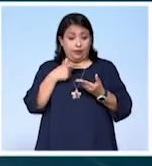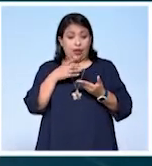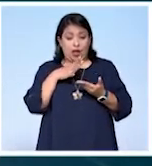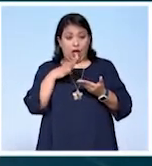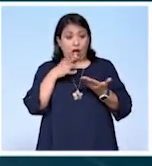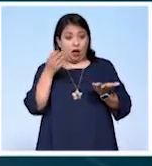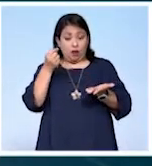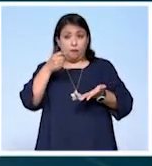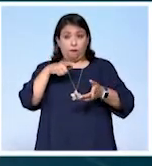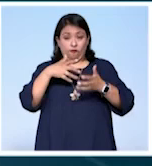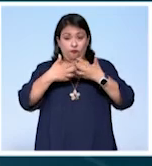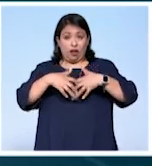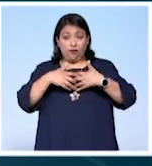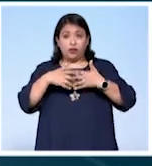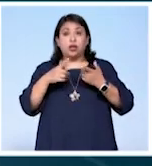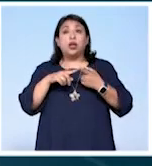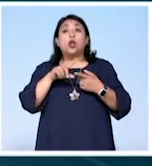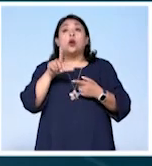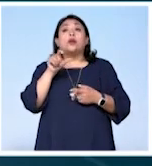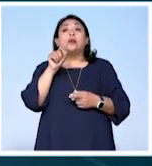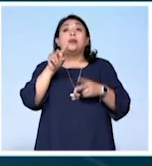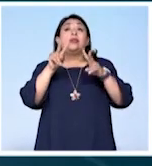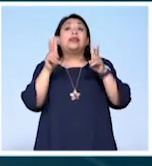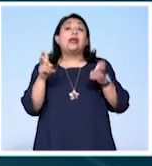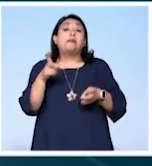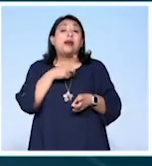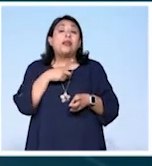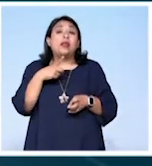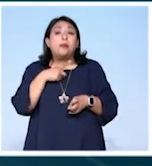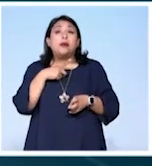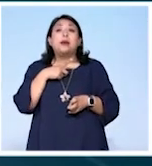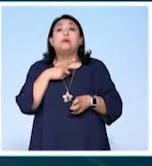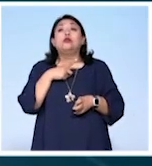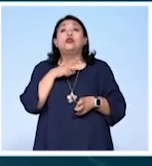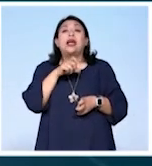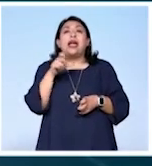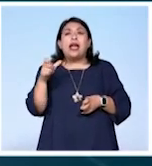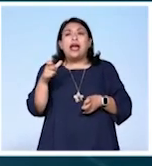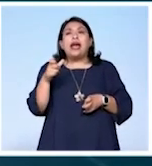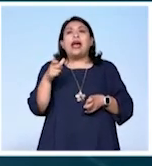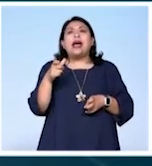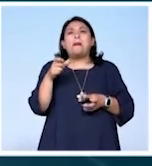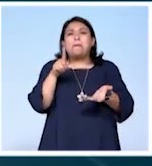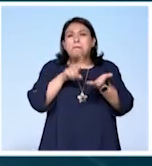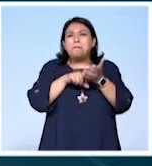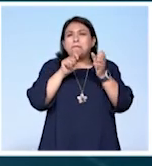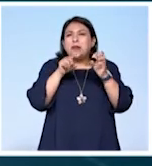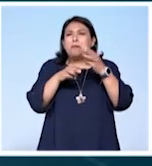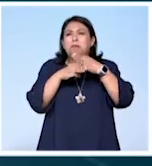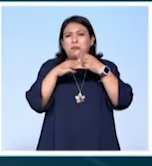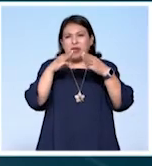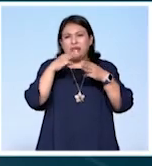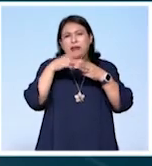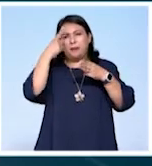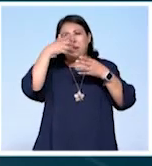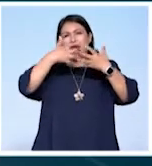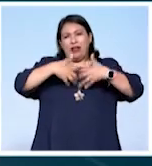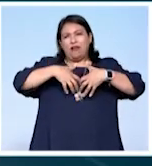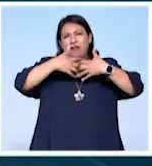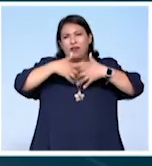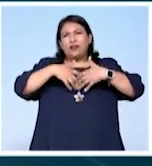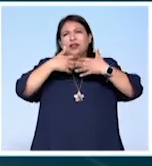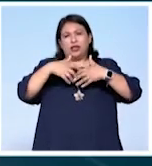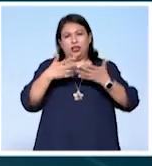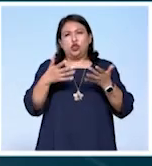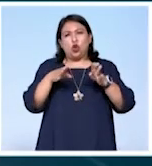se fabricaron, sino es un tema que se tiene que trabajar también desde los componentes mismos en su fabricación, desde el